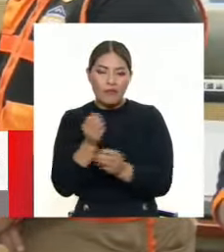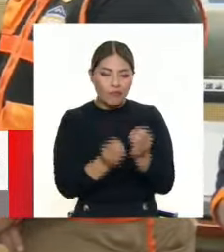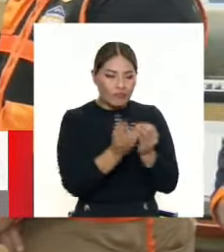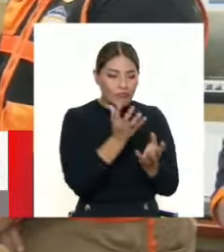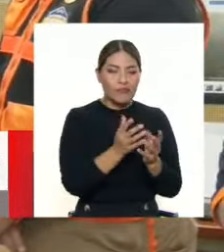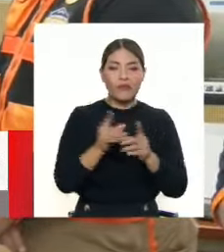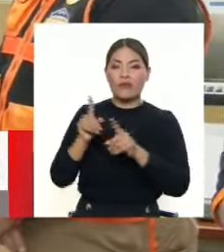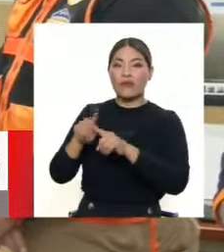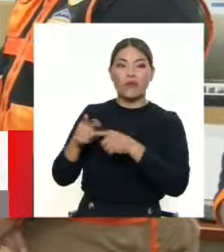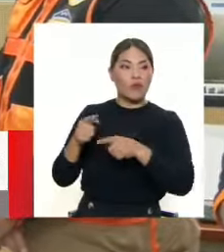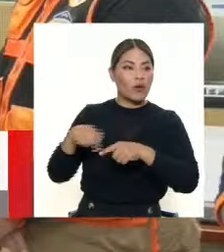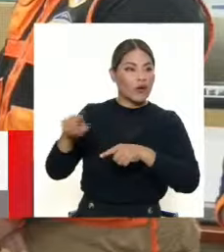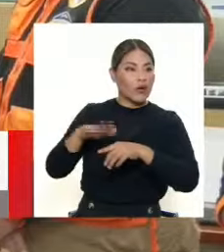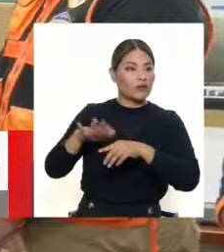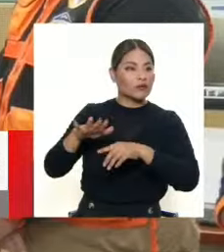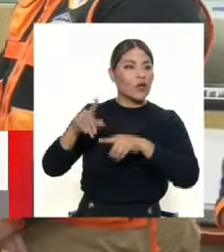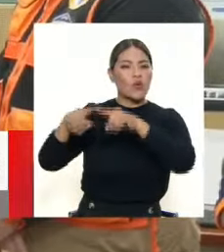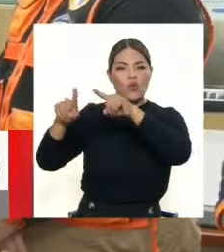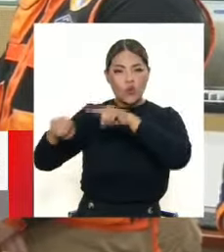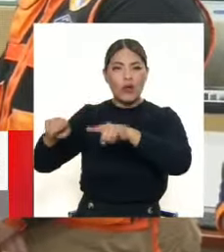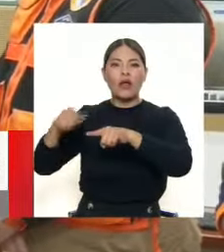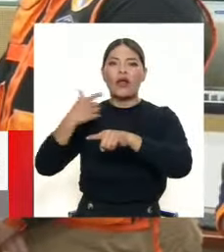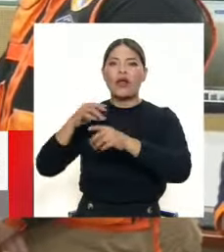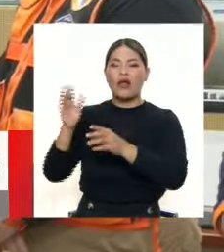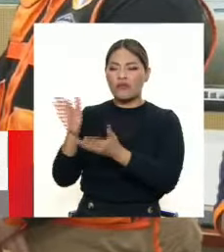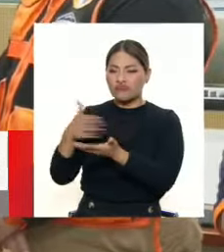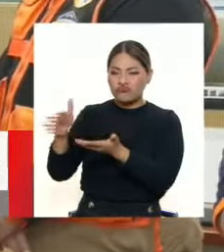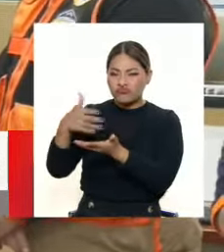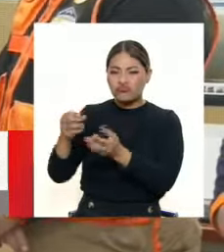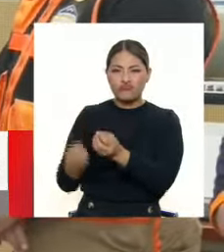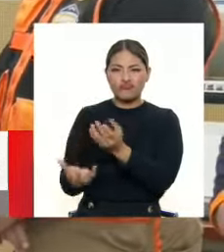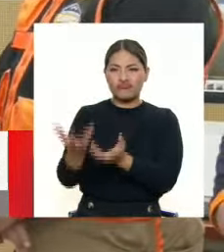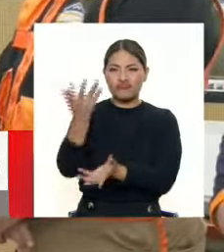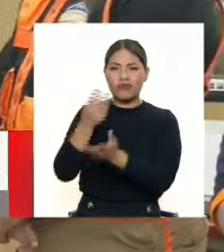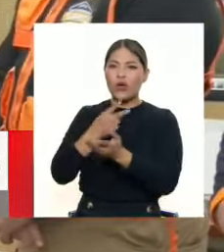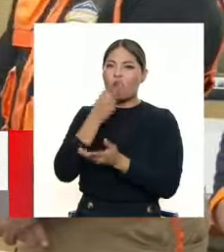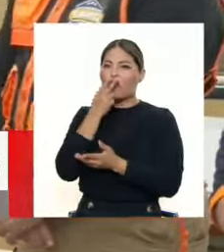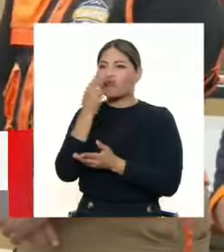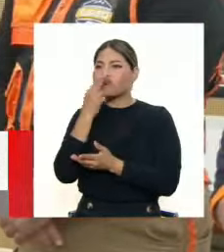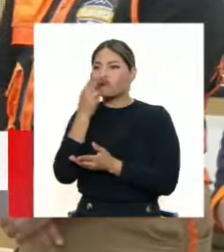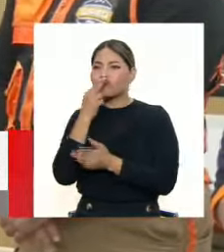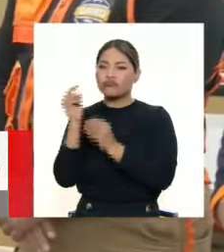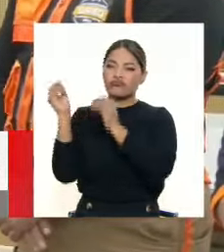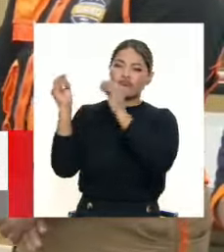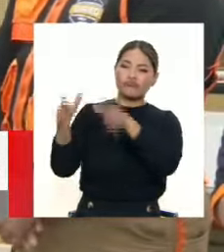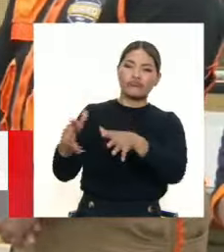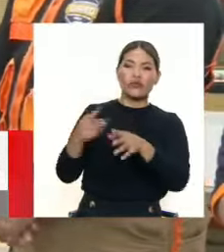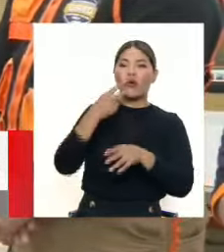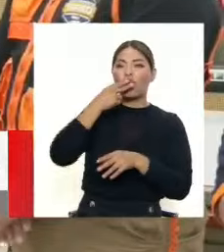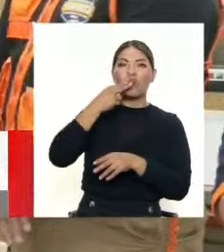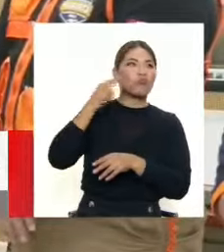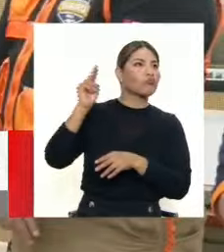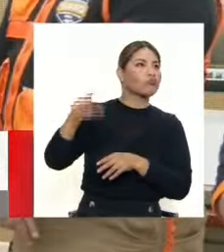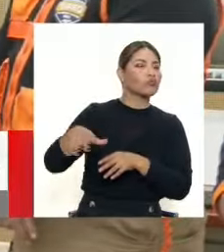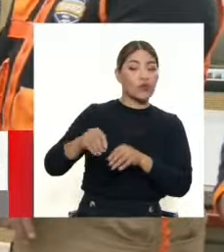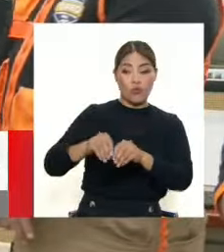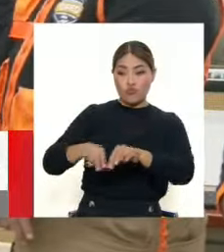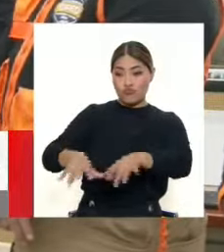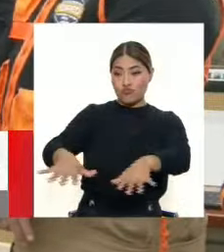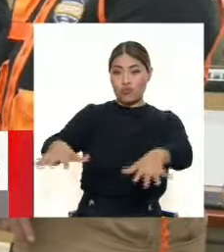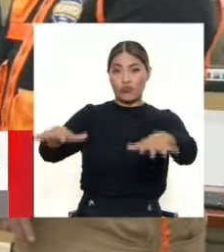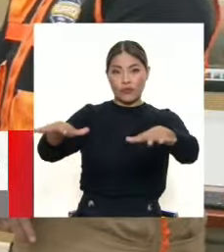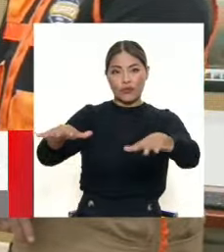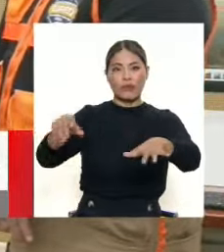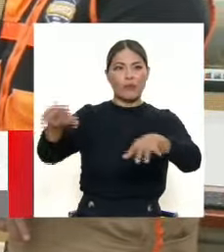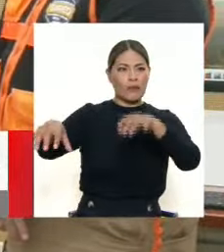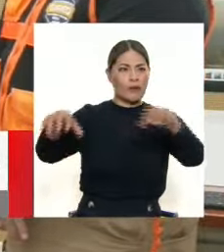tenemos fogatas. En algunos lugares fumaderos fuman y lanzan la colilla y la colilla prende,